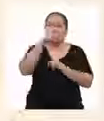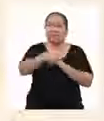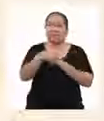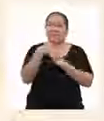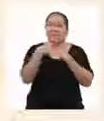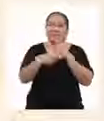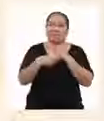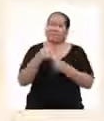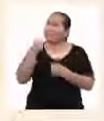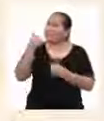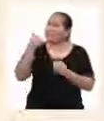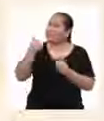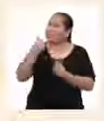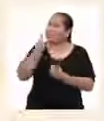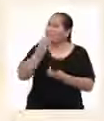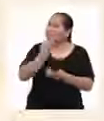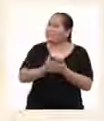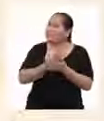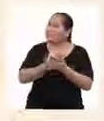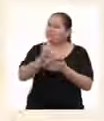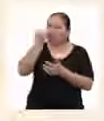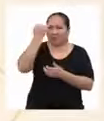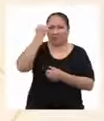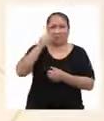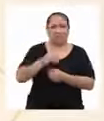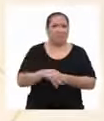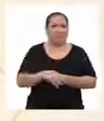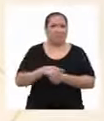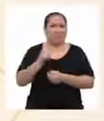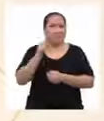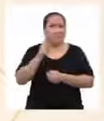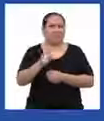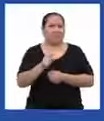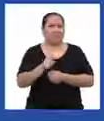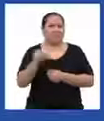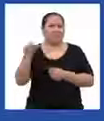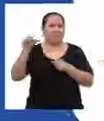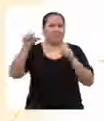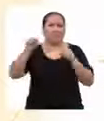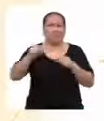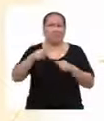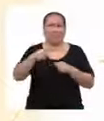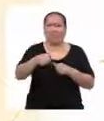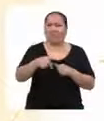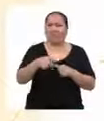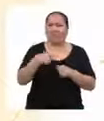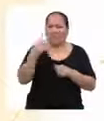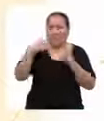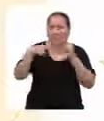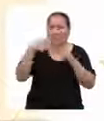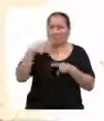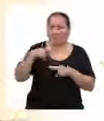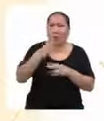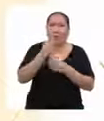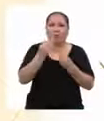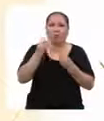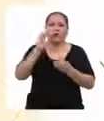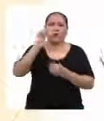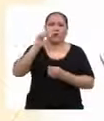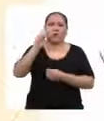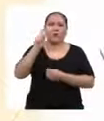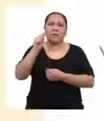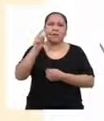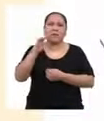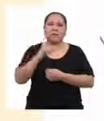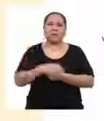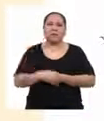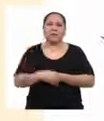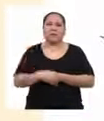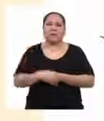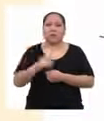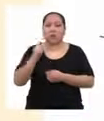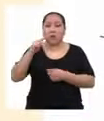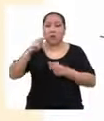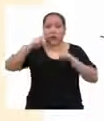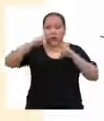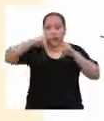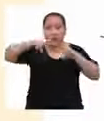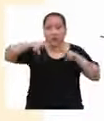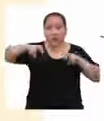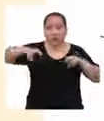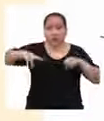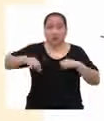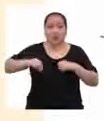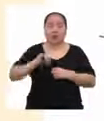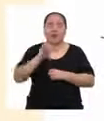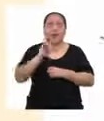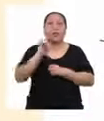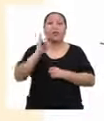¡Qué buena idea! La verdad es un mal bastante común. Como se ve en pantalla, un estudio del Instituto de